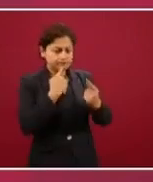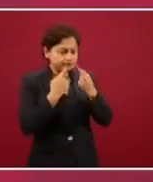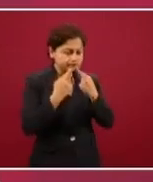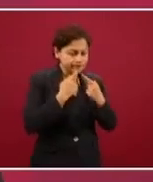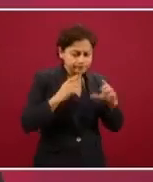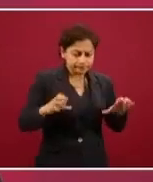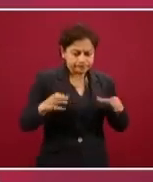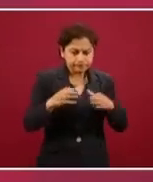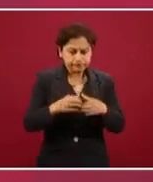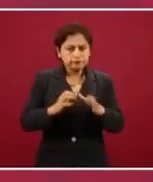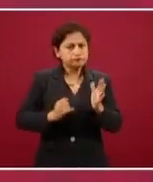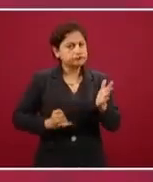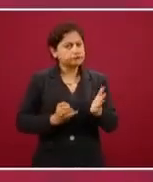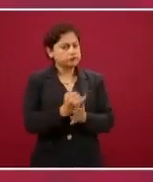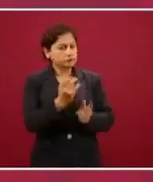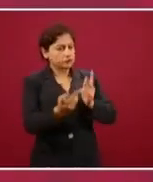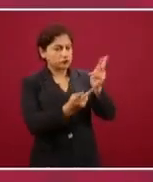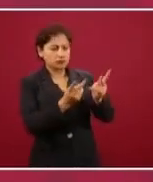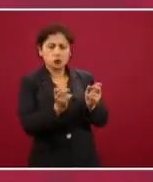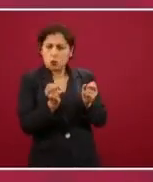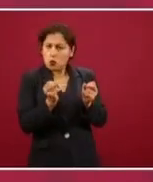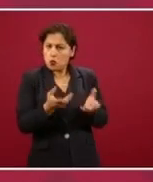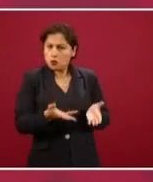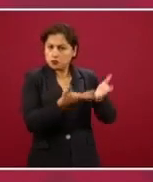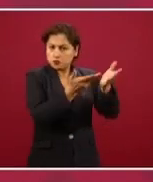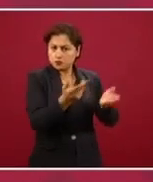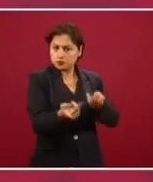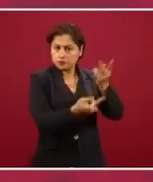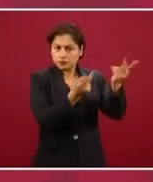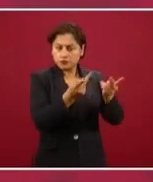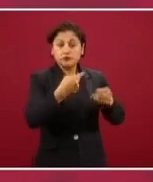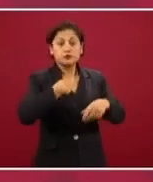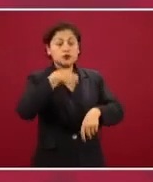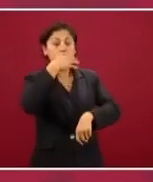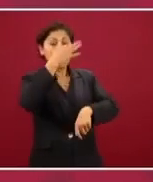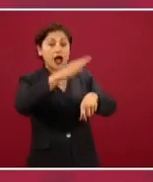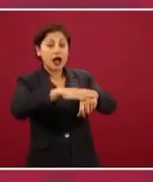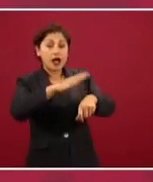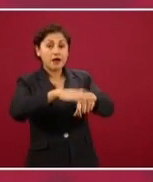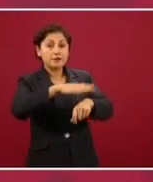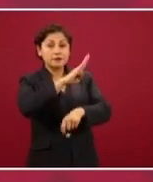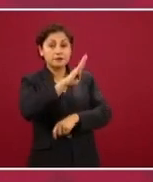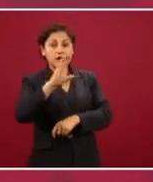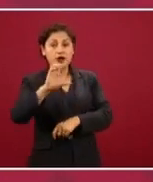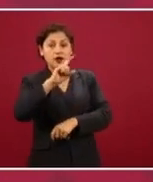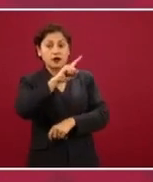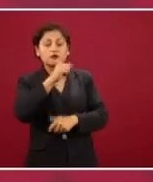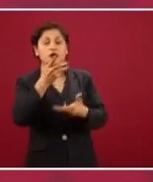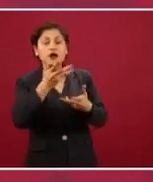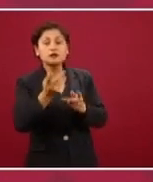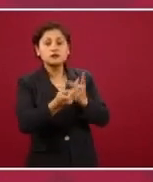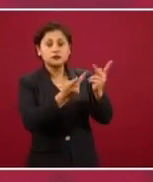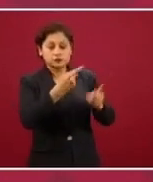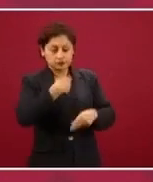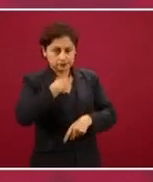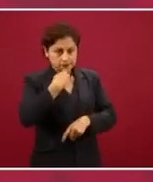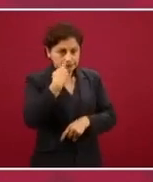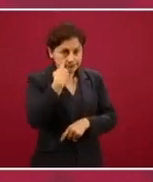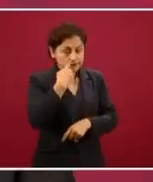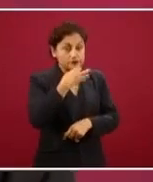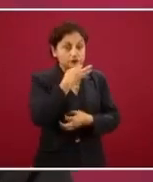la gente de Baja California donde se va a llevar a cabo la consulta? Nada más